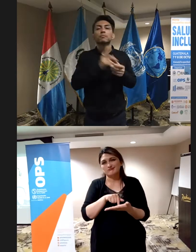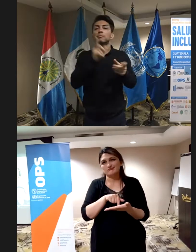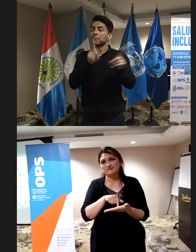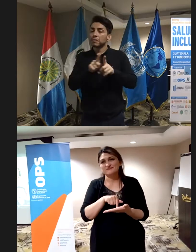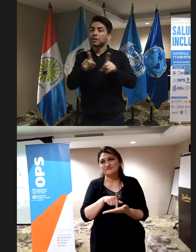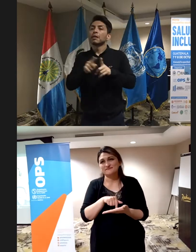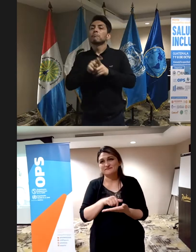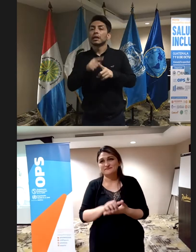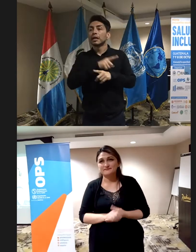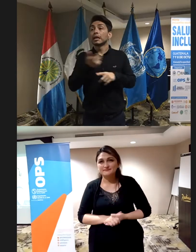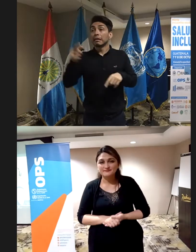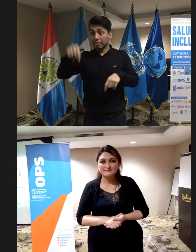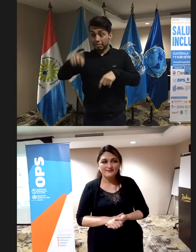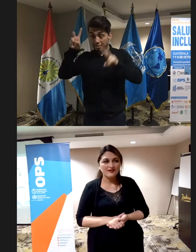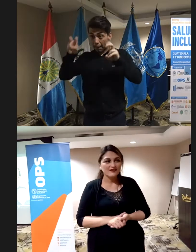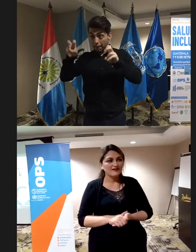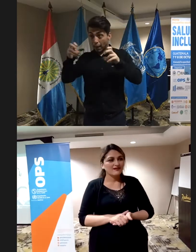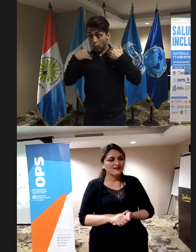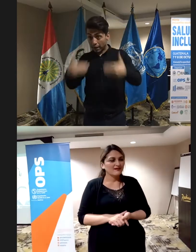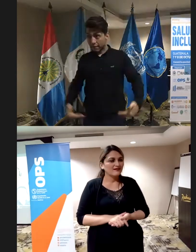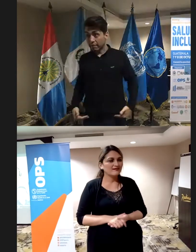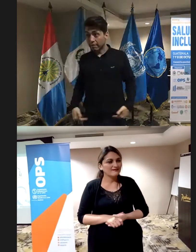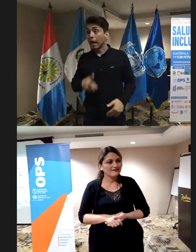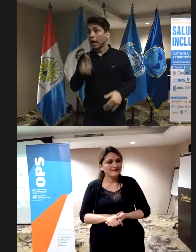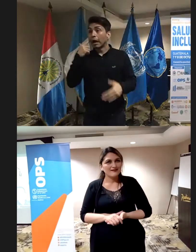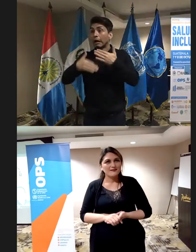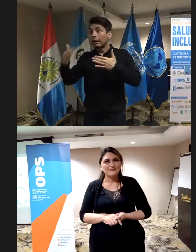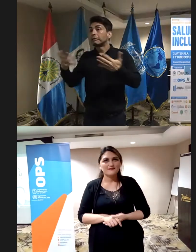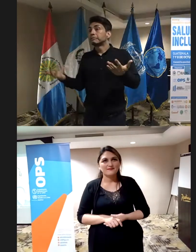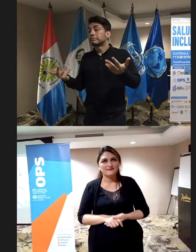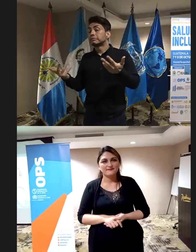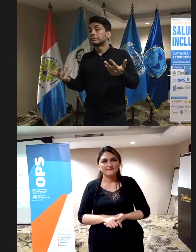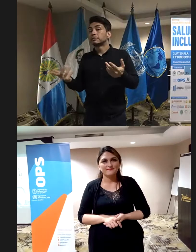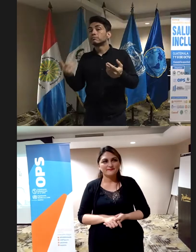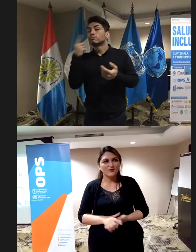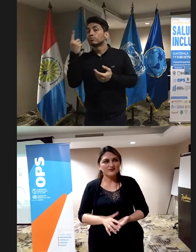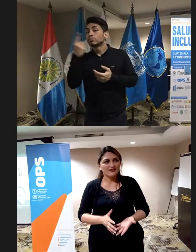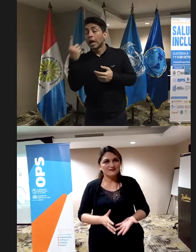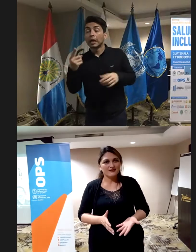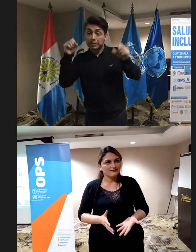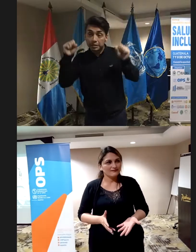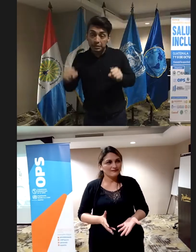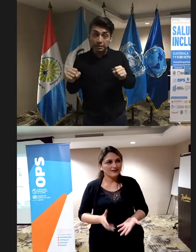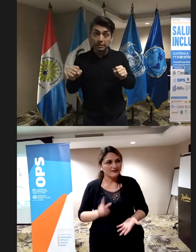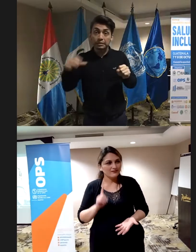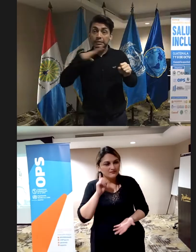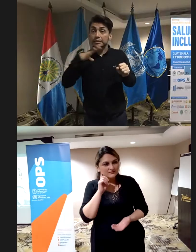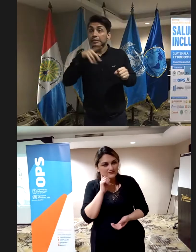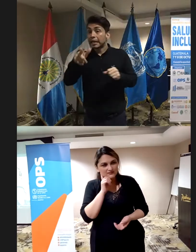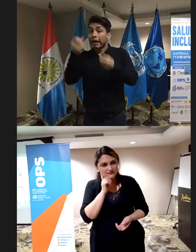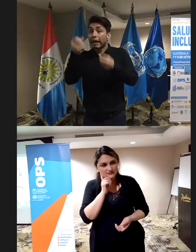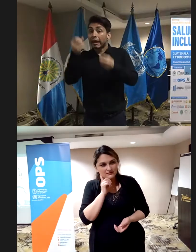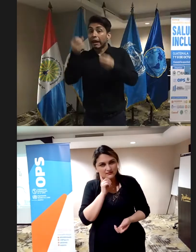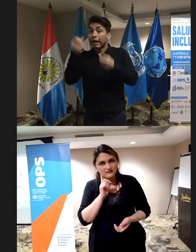ciclo humanitario, bueno, la buena práctica es primero de buscar si existen datos y fuentes de